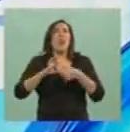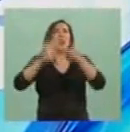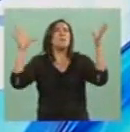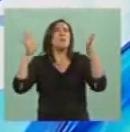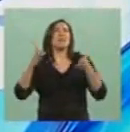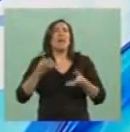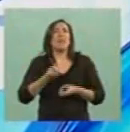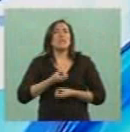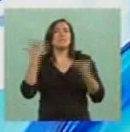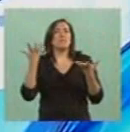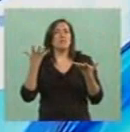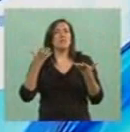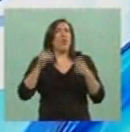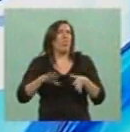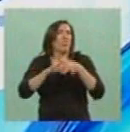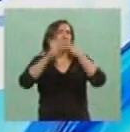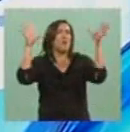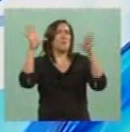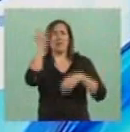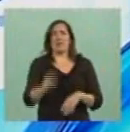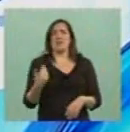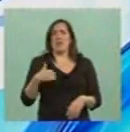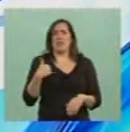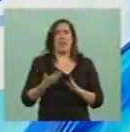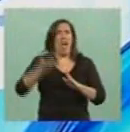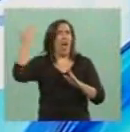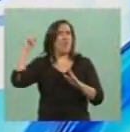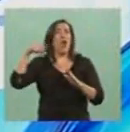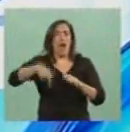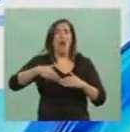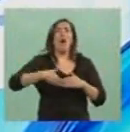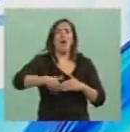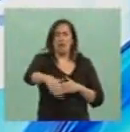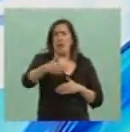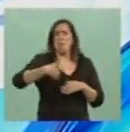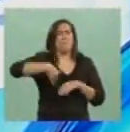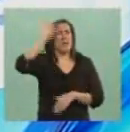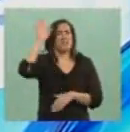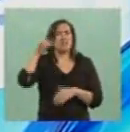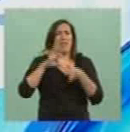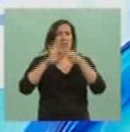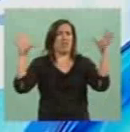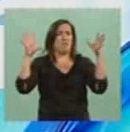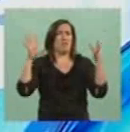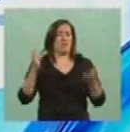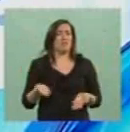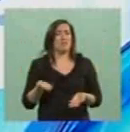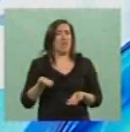ni tanta democracia en la República Argentina como en esta etapa.